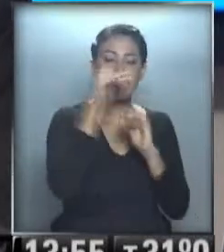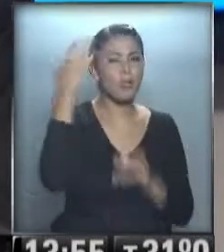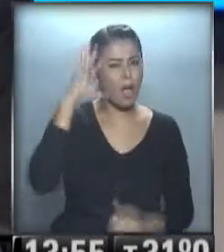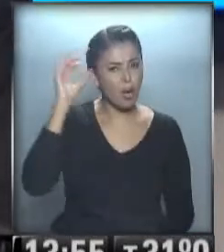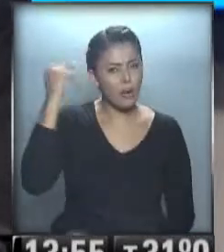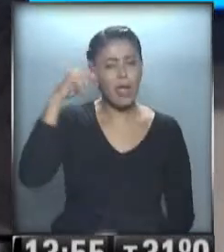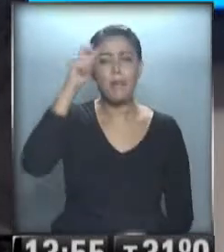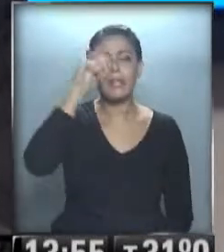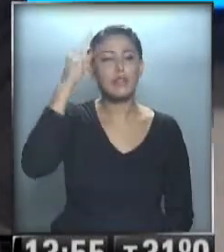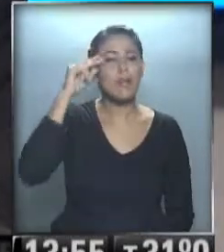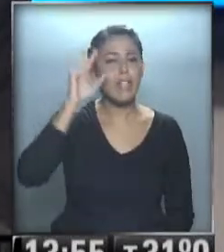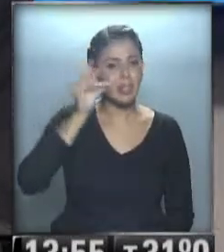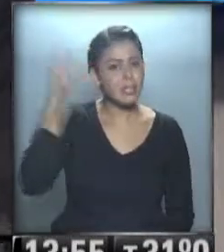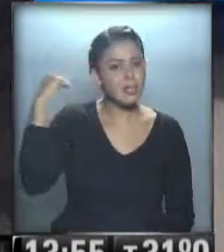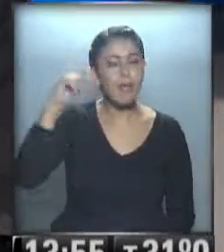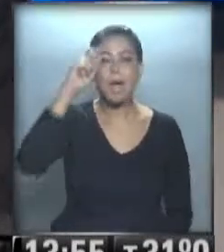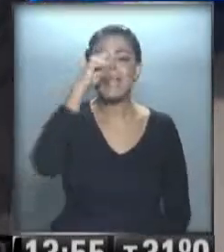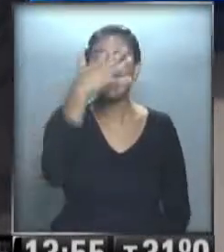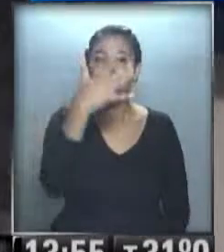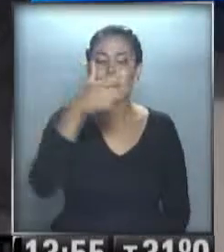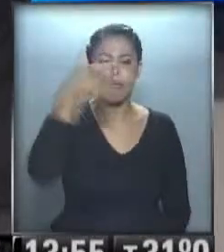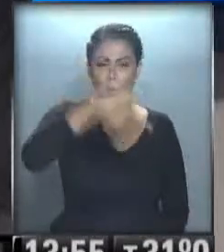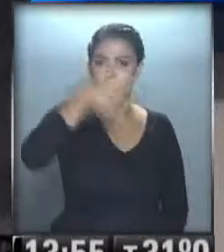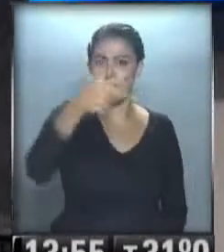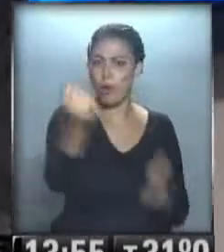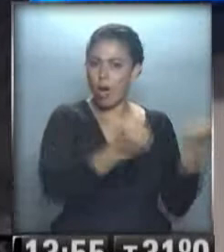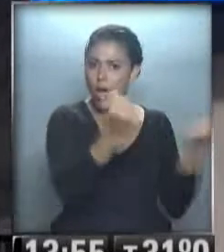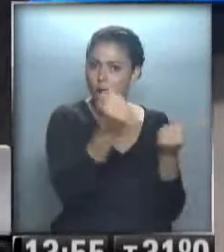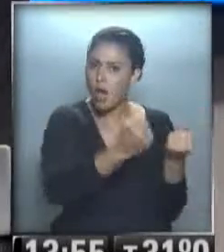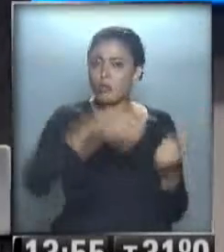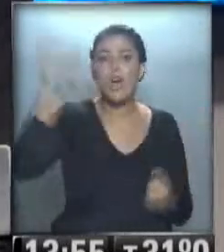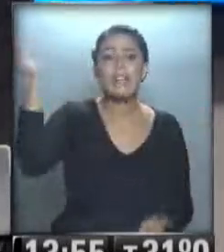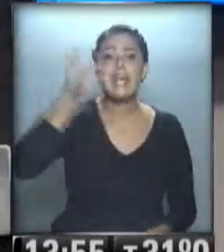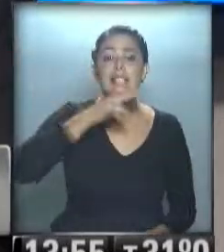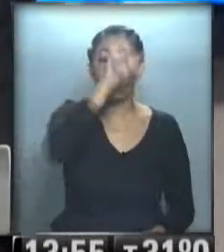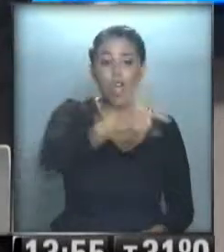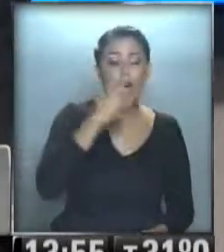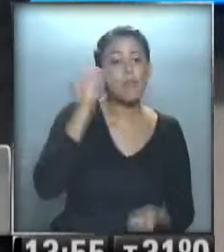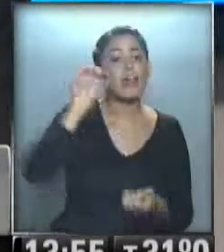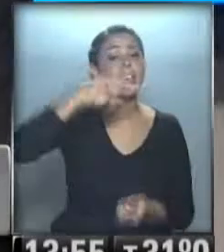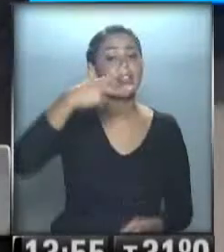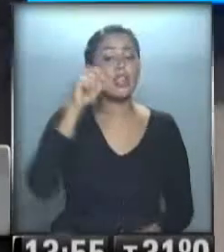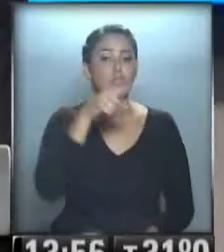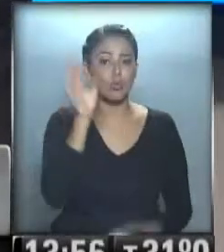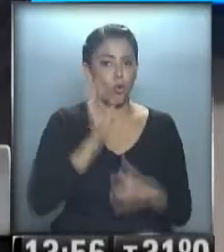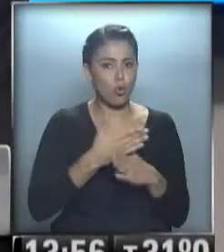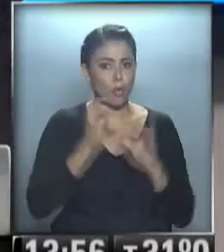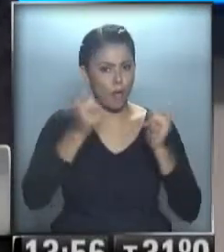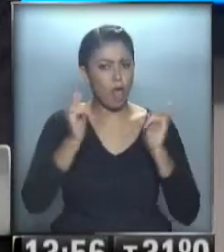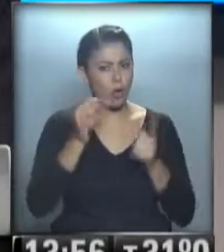acuerda en 29 de diciembre 25 disparos en un auto 17 recibió el 31 de ellos tiene una modelo joven bastante